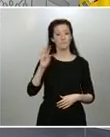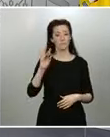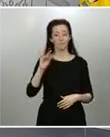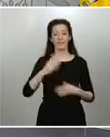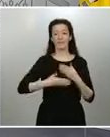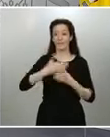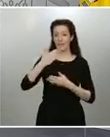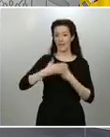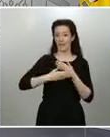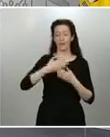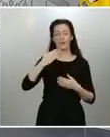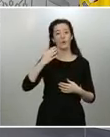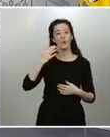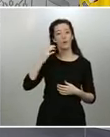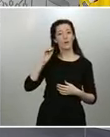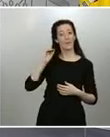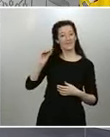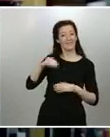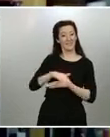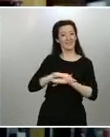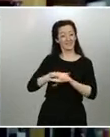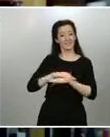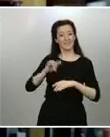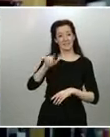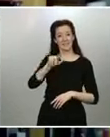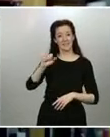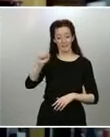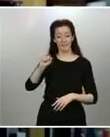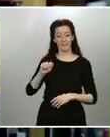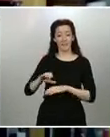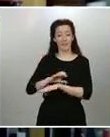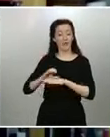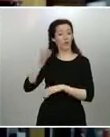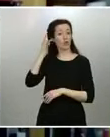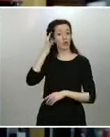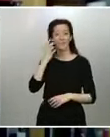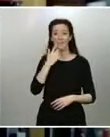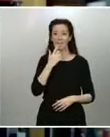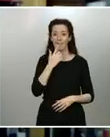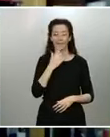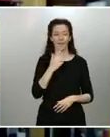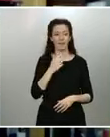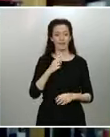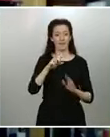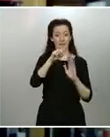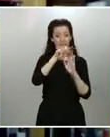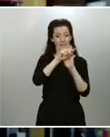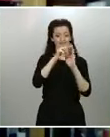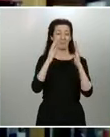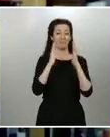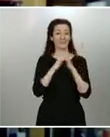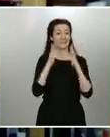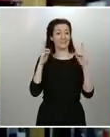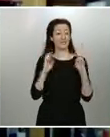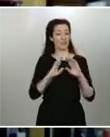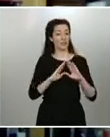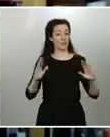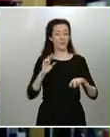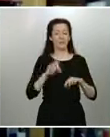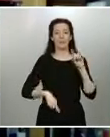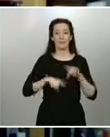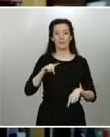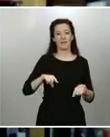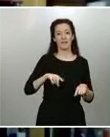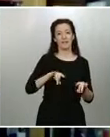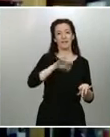la conseguirán a ver si les da por hecho que el des confinamiento será por regiones sanitarias el ministerio asume ya que la provincia nunca será la unidad de